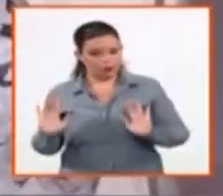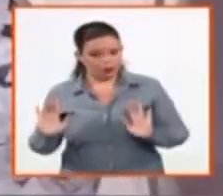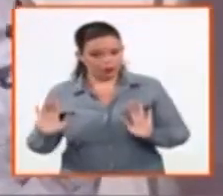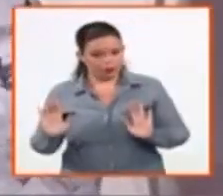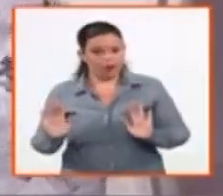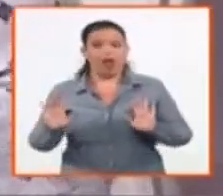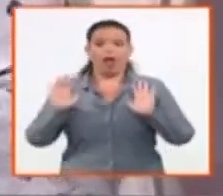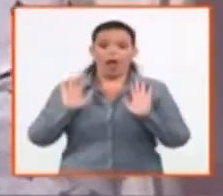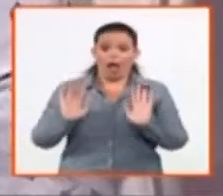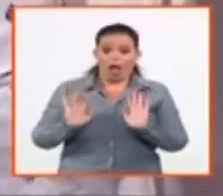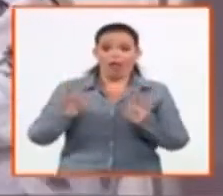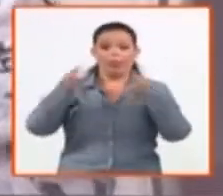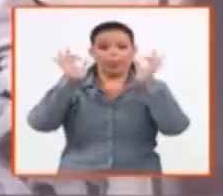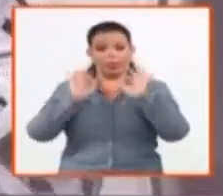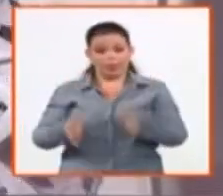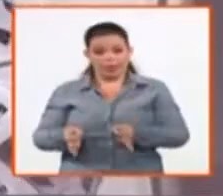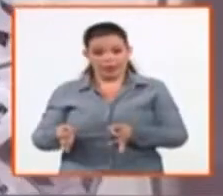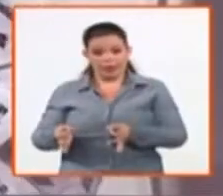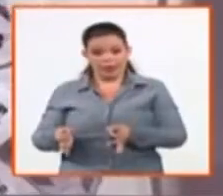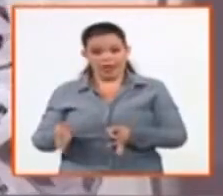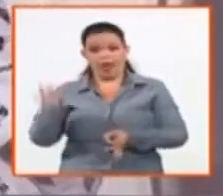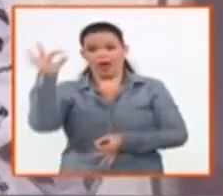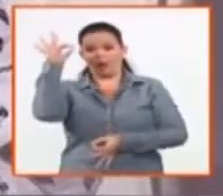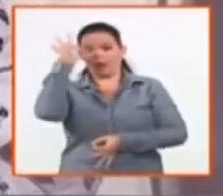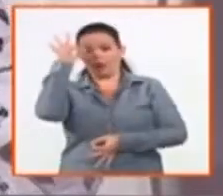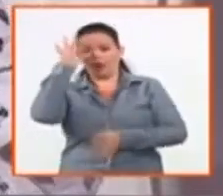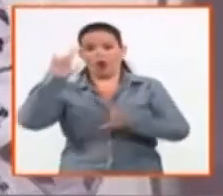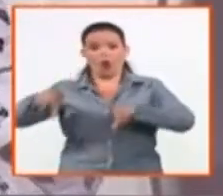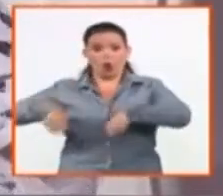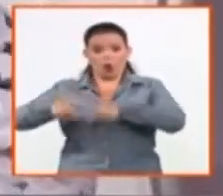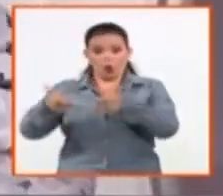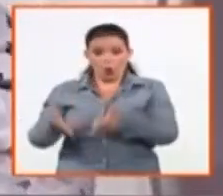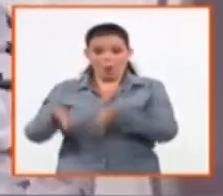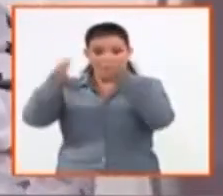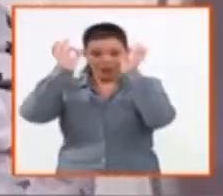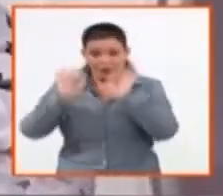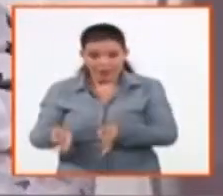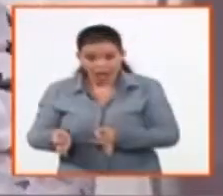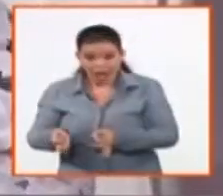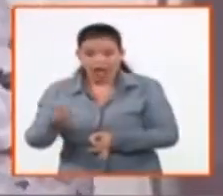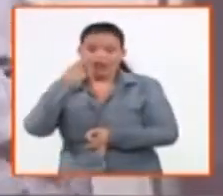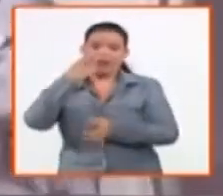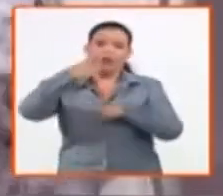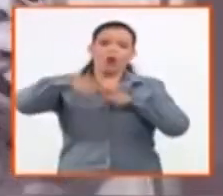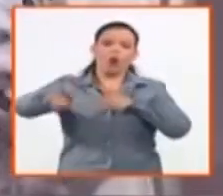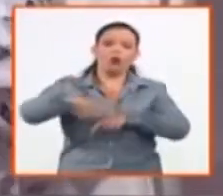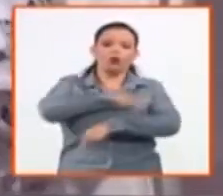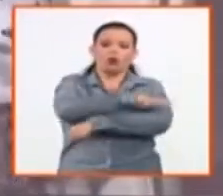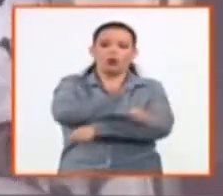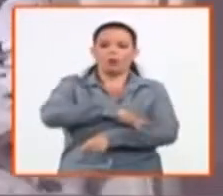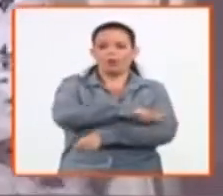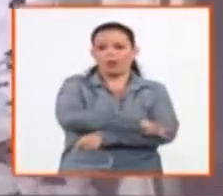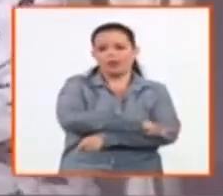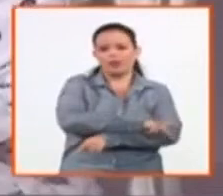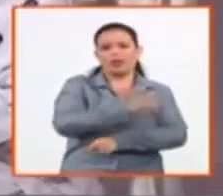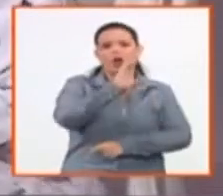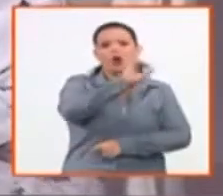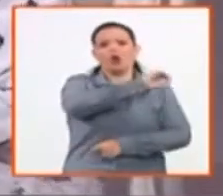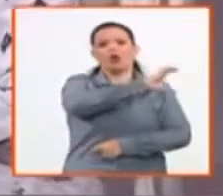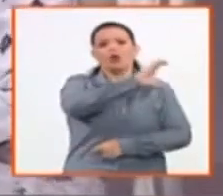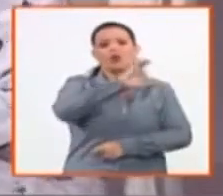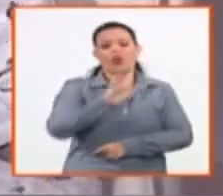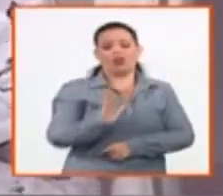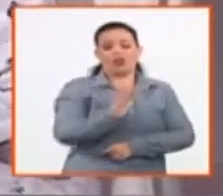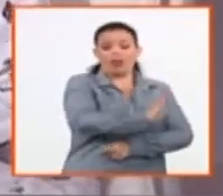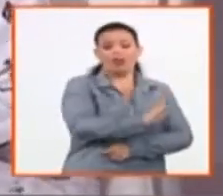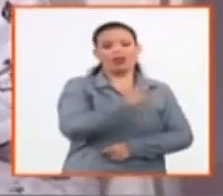ver si los estados occidentales cumplen lo que plantean. Porque además, el propio Biden ha dicho, no, y